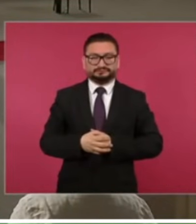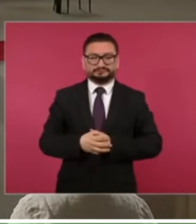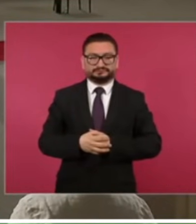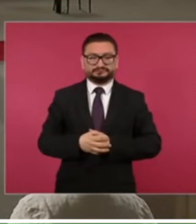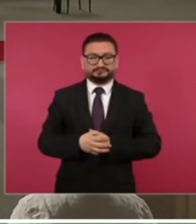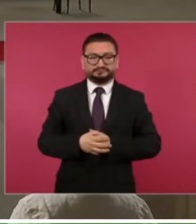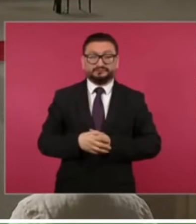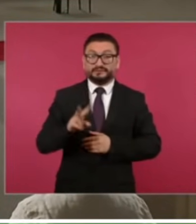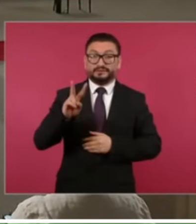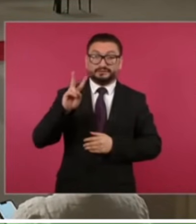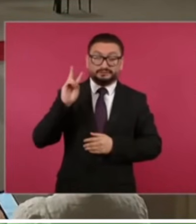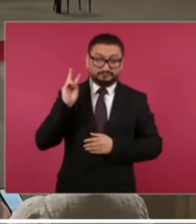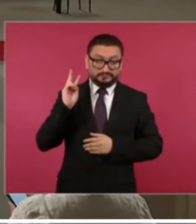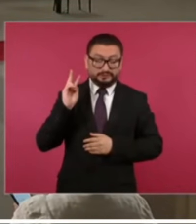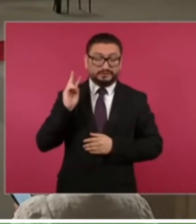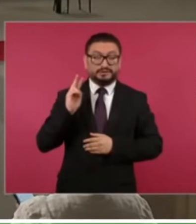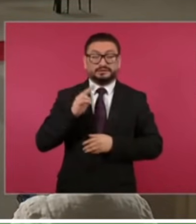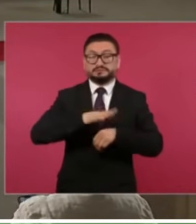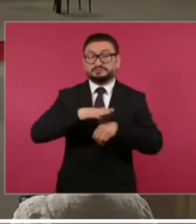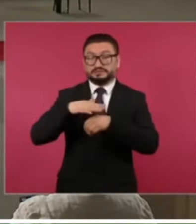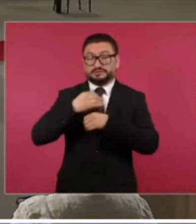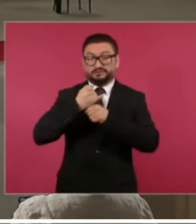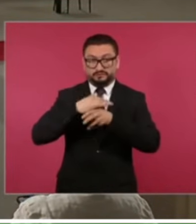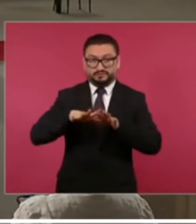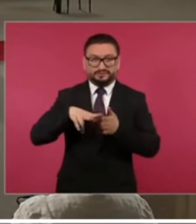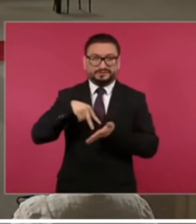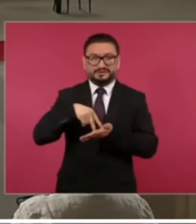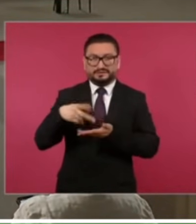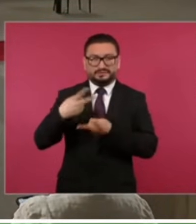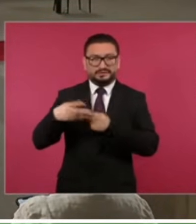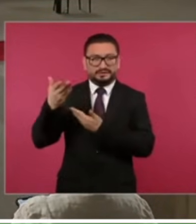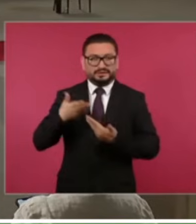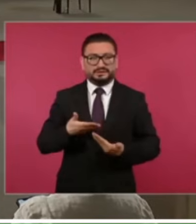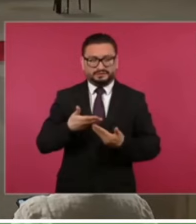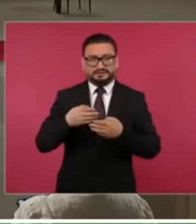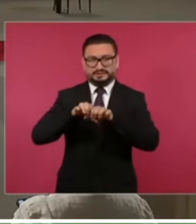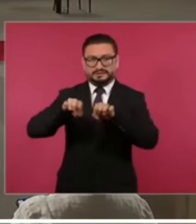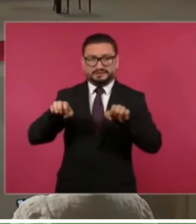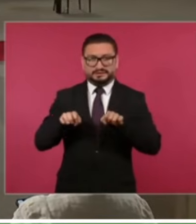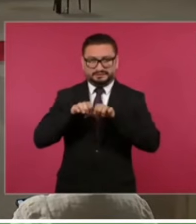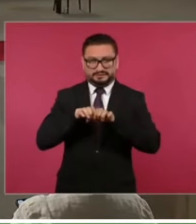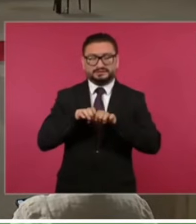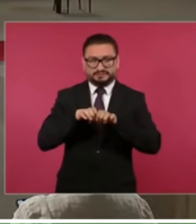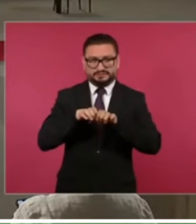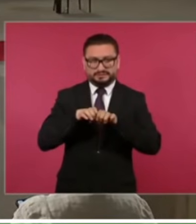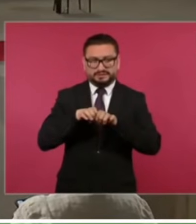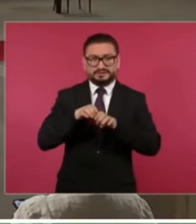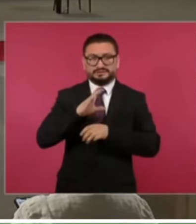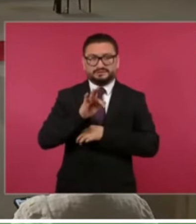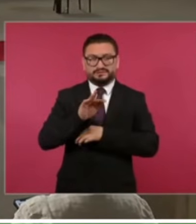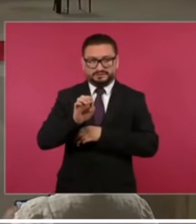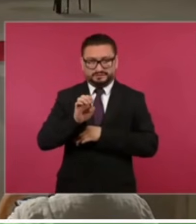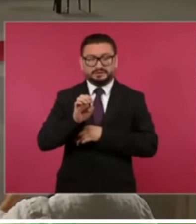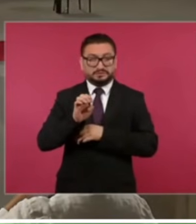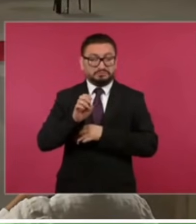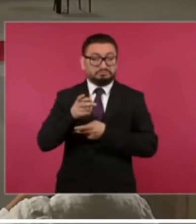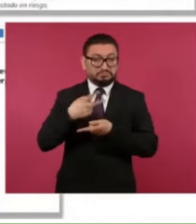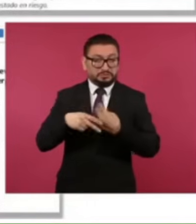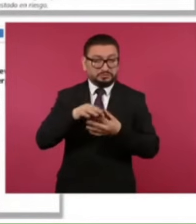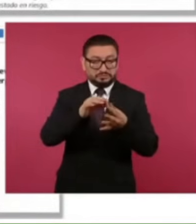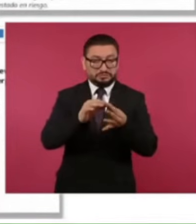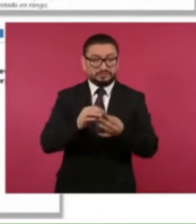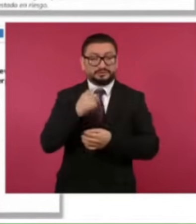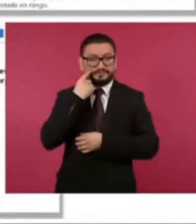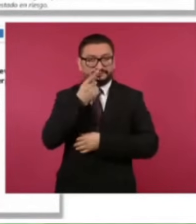Bueno. El viernes pasado se informó, vino aquí parte del equipo de la Comisión Federal de Electricidad, pero eso no bastó en los